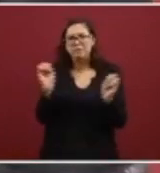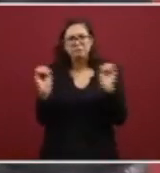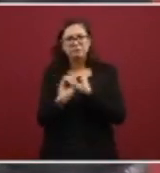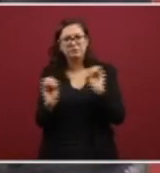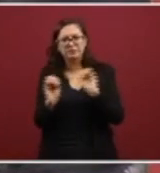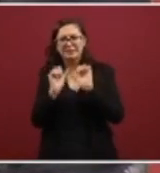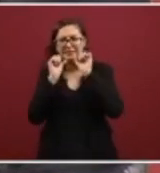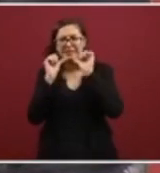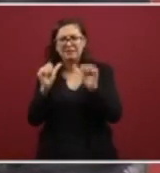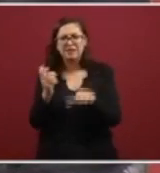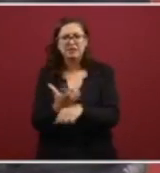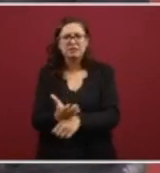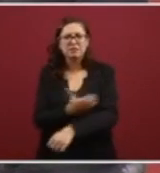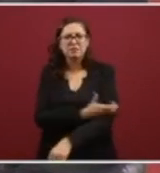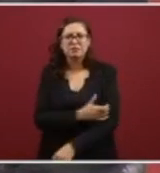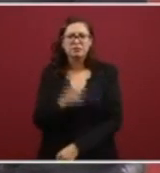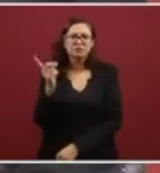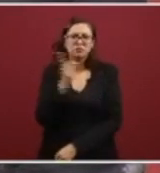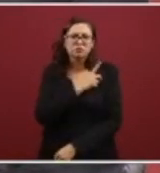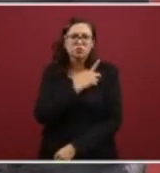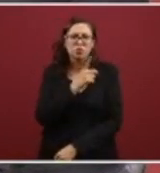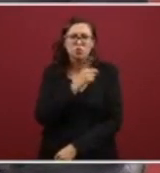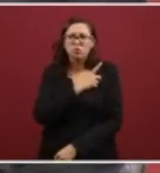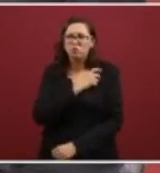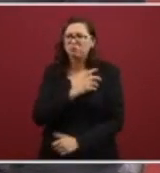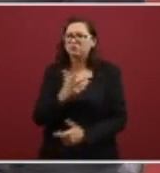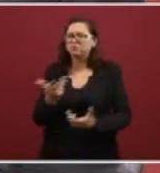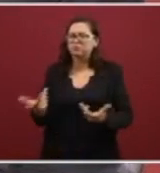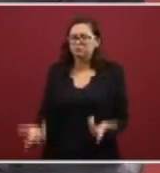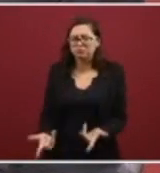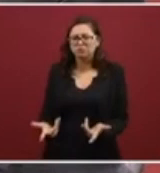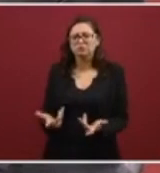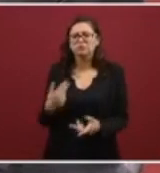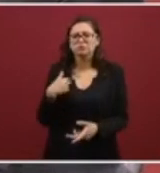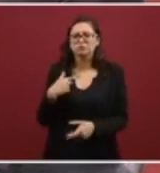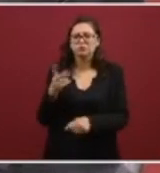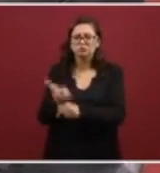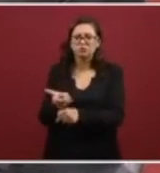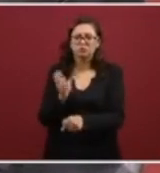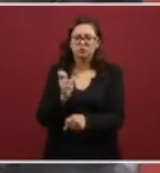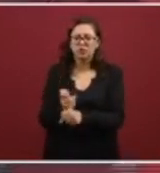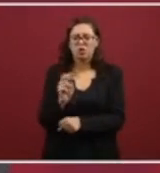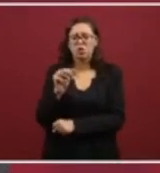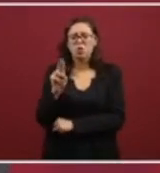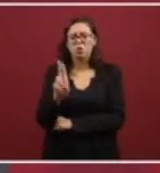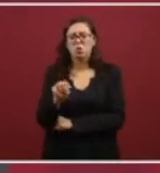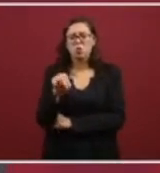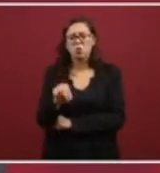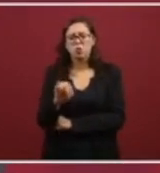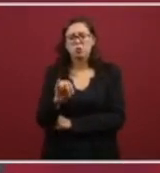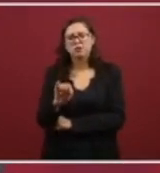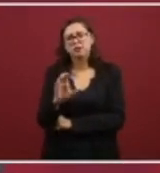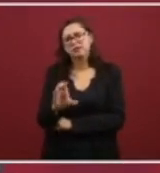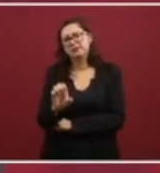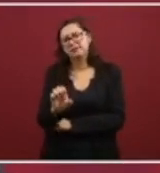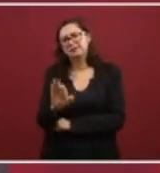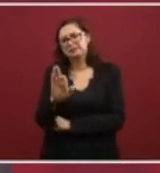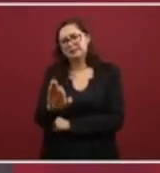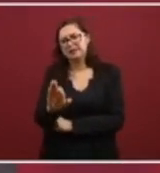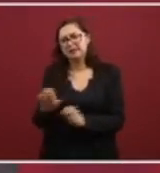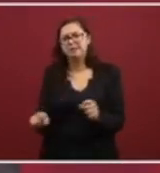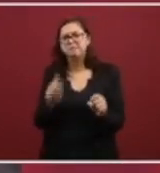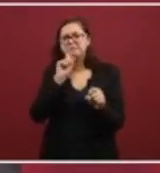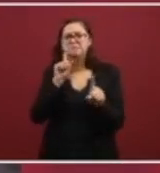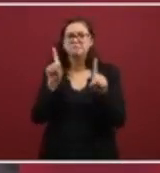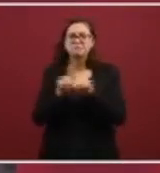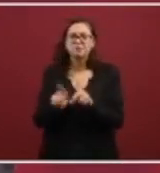Es algo crítico. Entonces, lo que hice fue invitar a UNICEF, además de la Organización Internacional de las